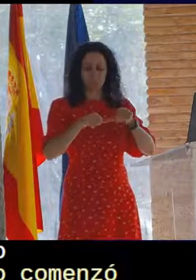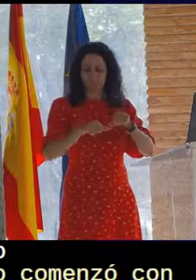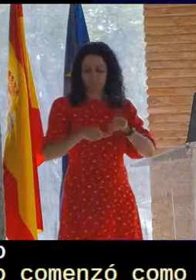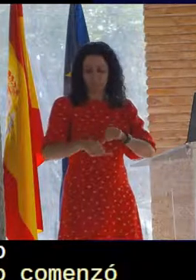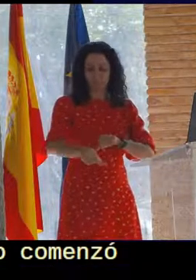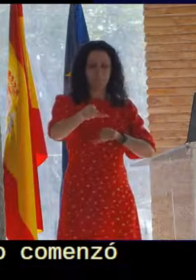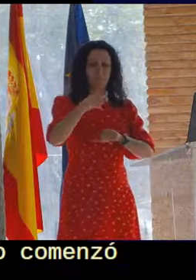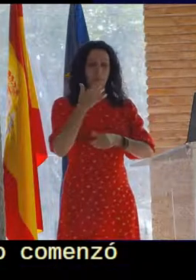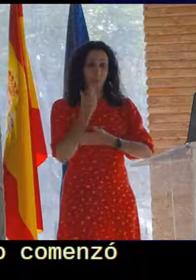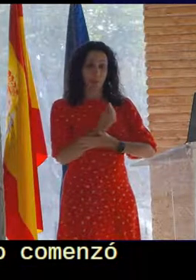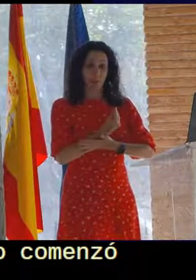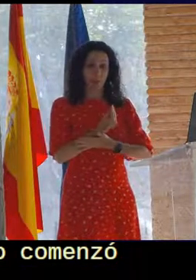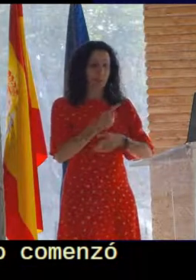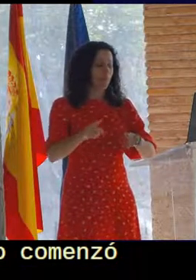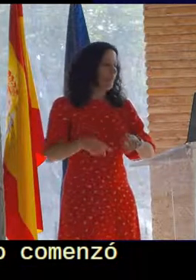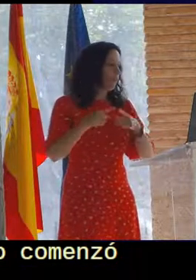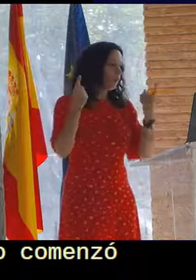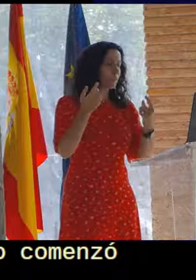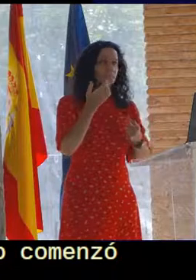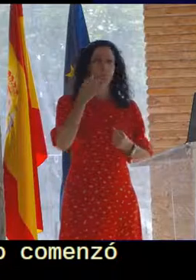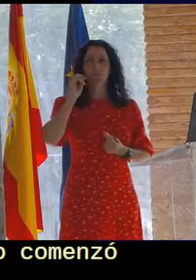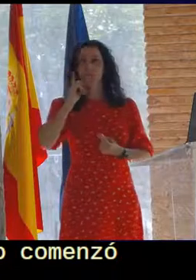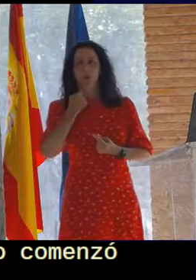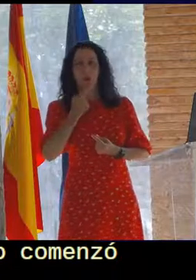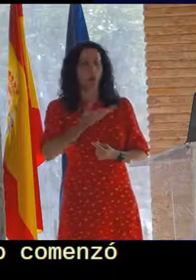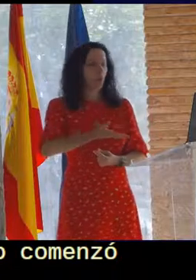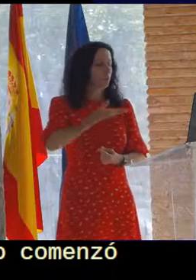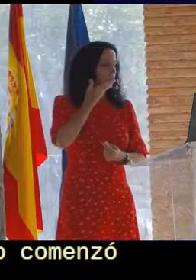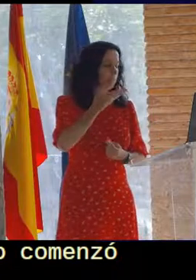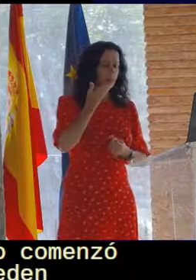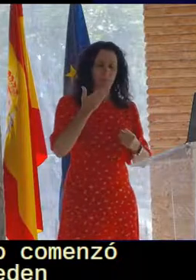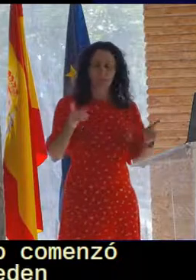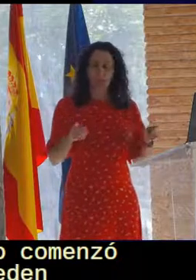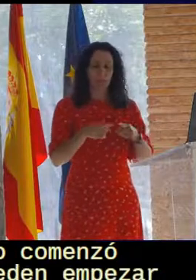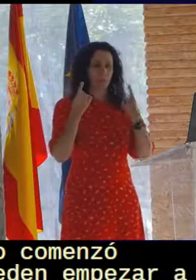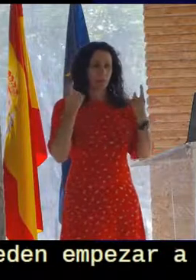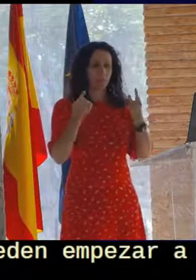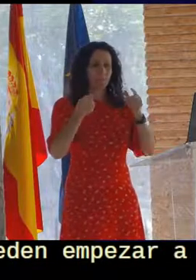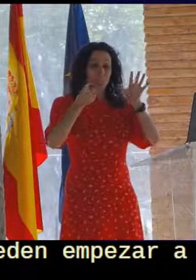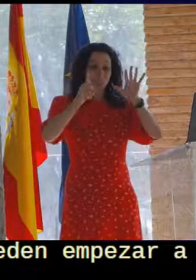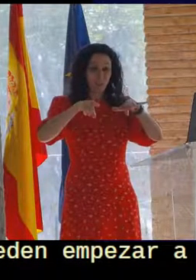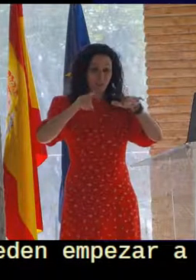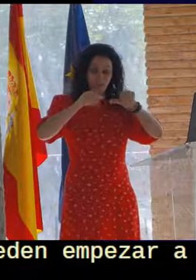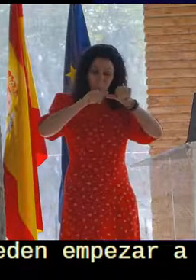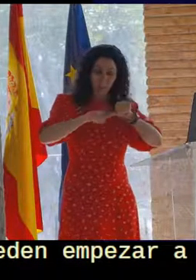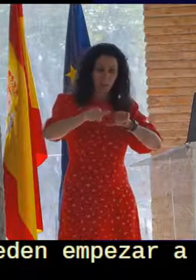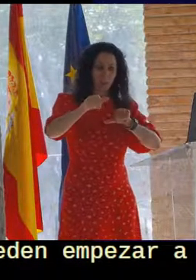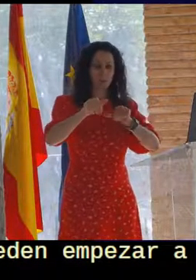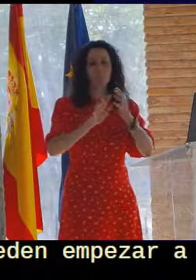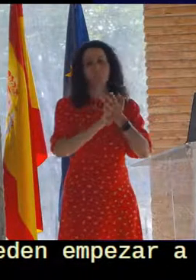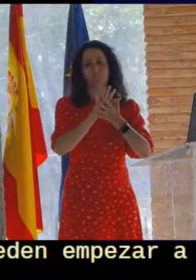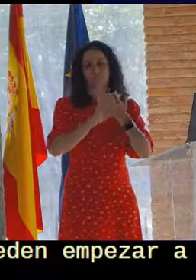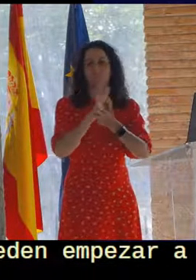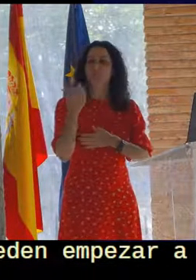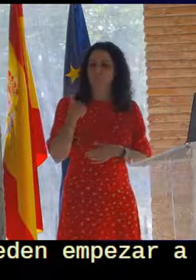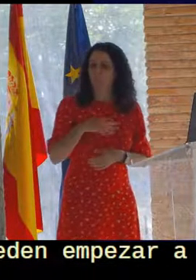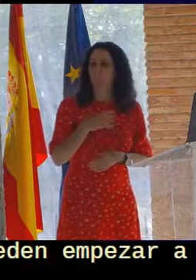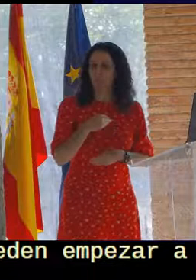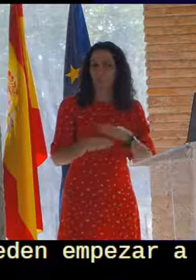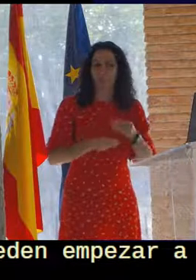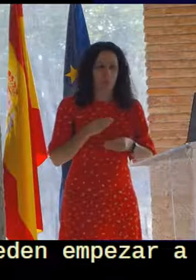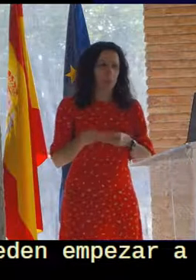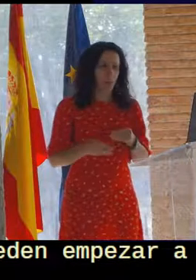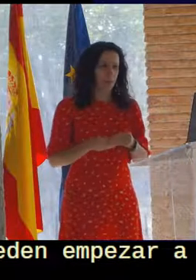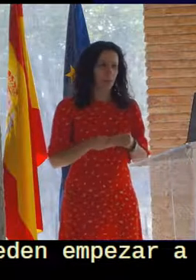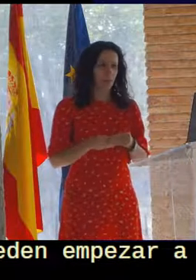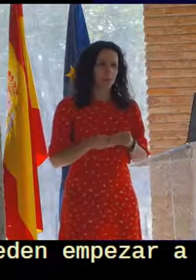comenzó hace mucho pero los niños y los bebés pueden empezar a comunicarse en lenguaj de sinos a partir de los 6 meses sean sordos o no